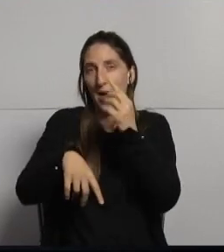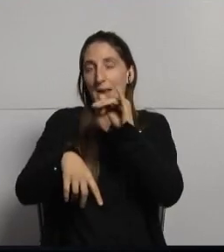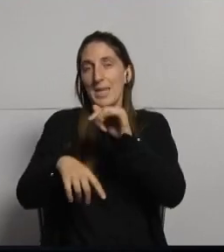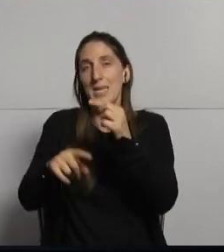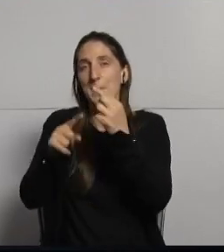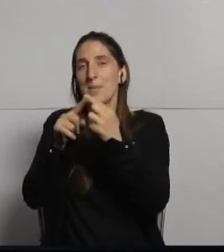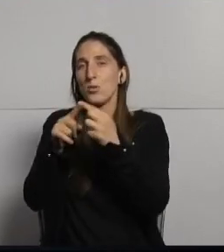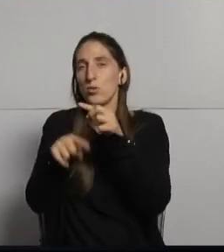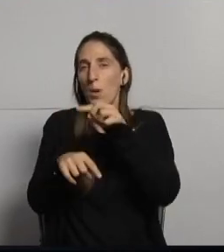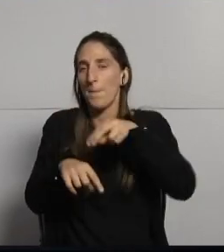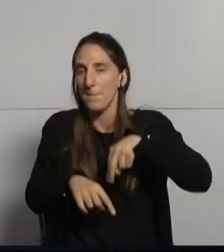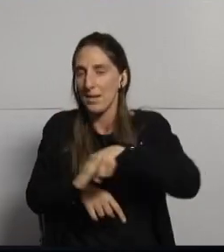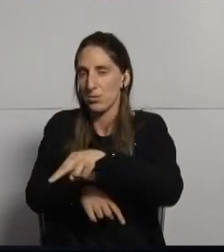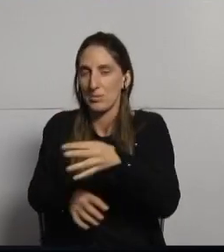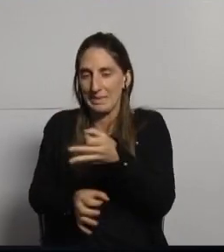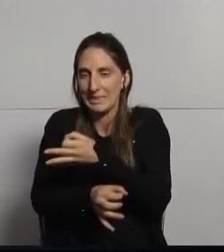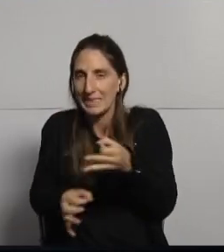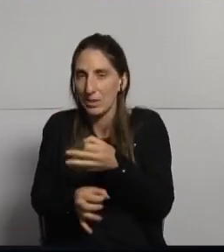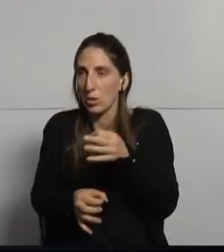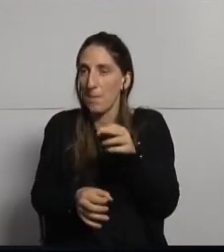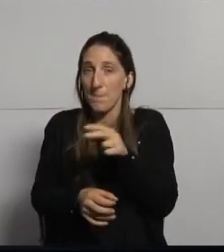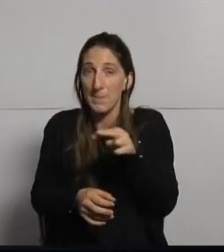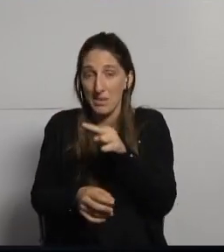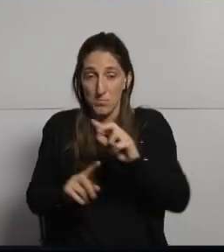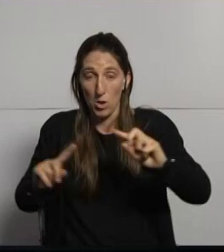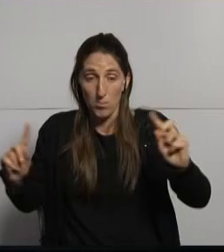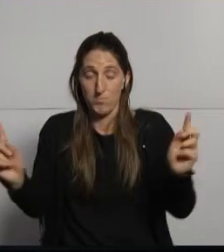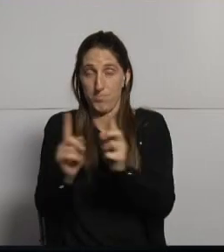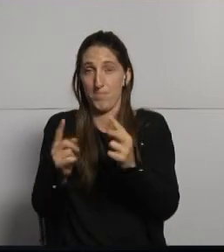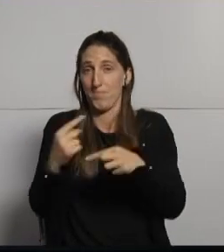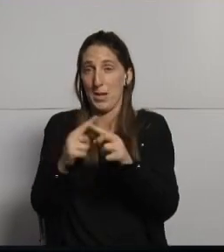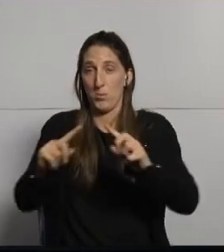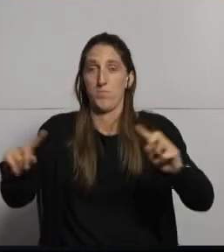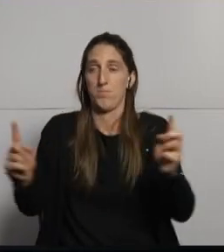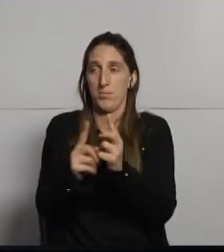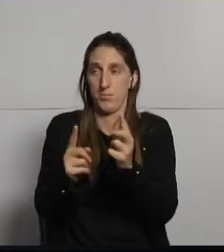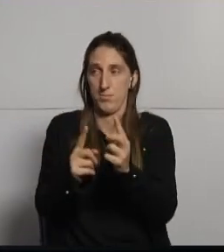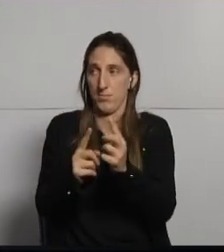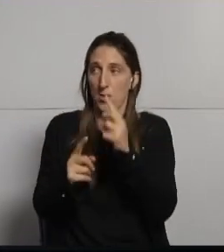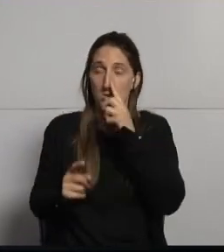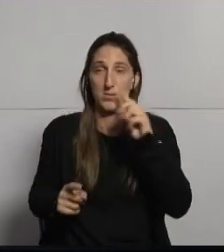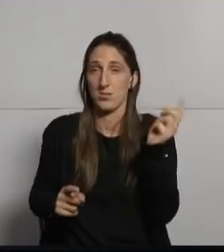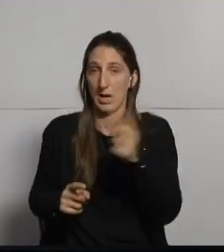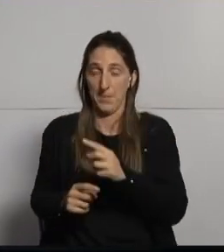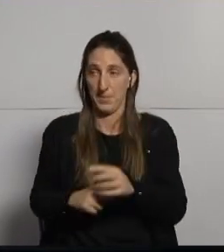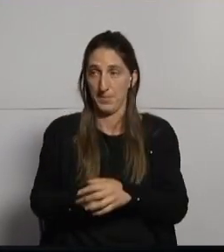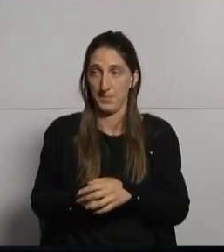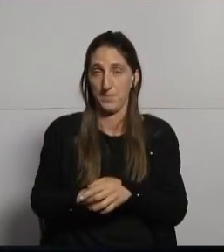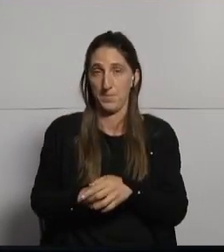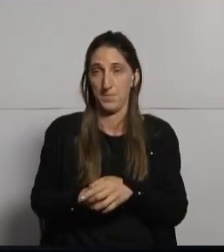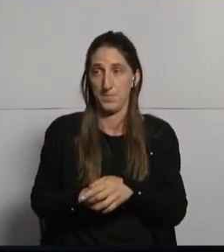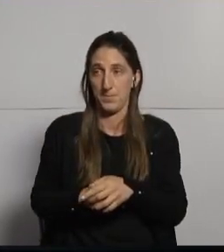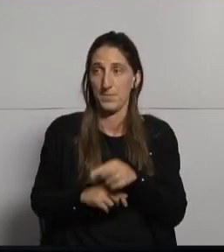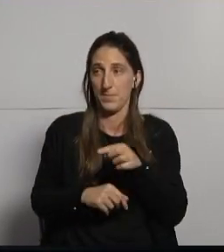en qué pasó y en qué, o sea, es exactamente el mismo video, es por una técnica de sobreimposición o sobresuposición, donde